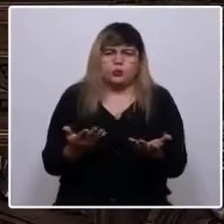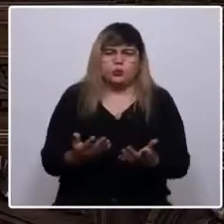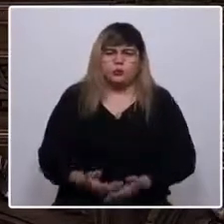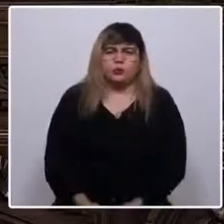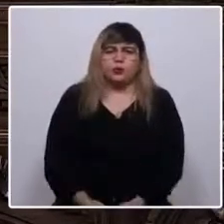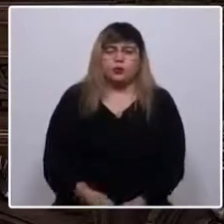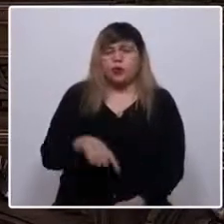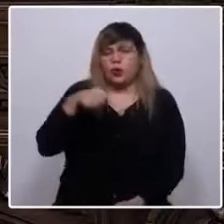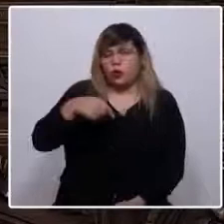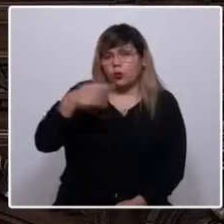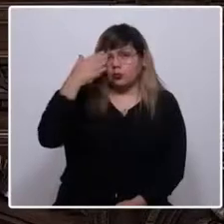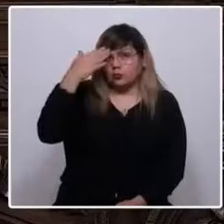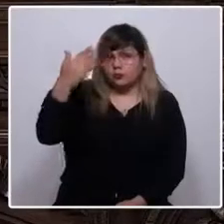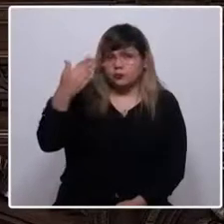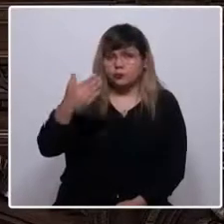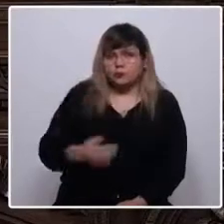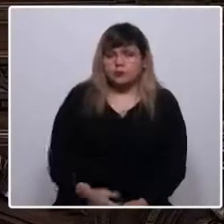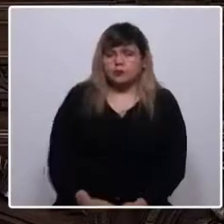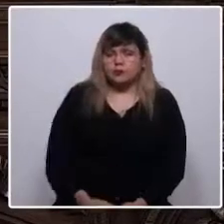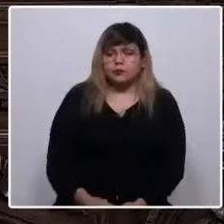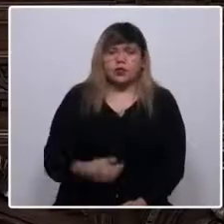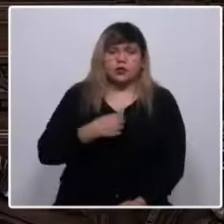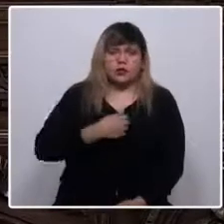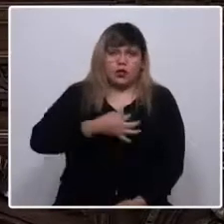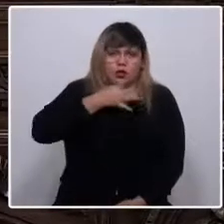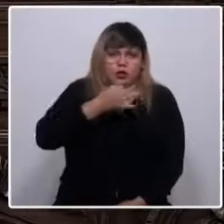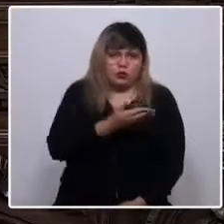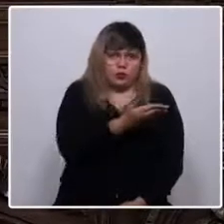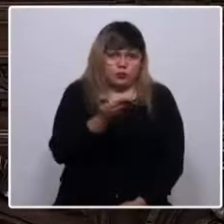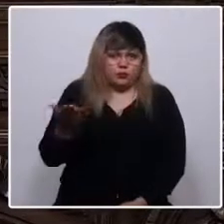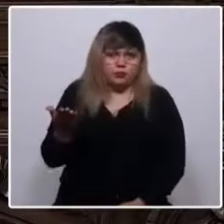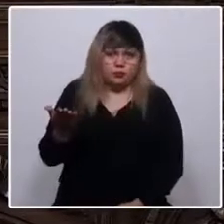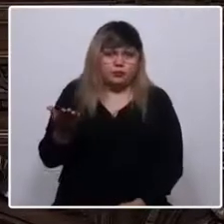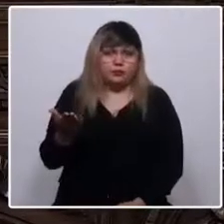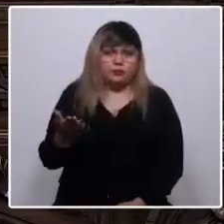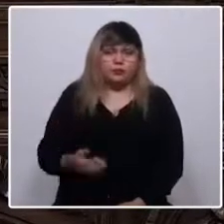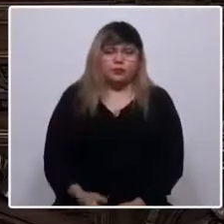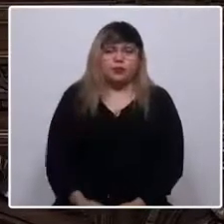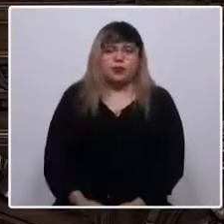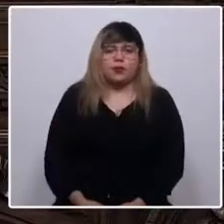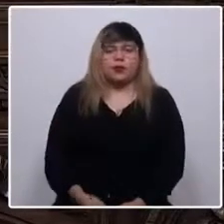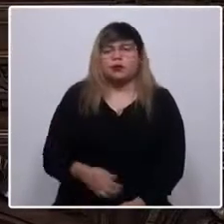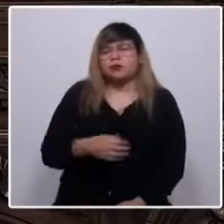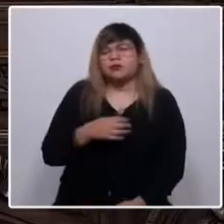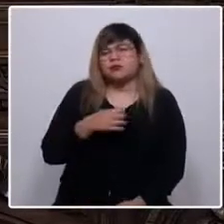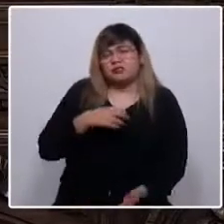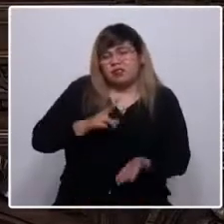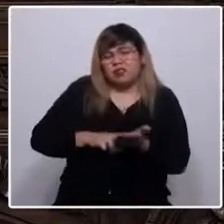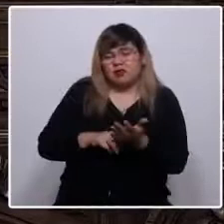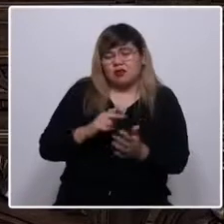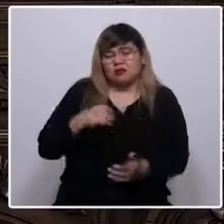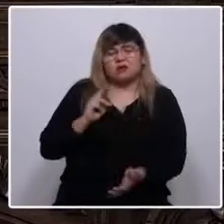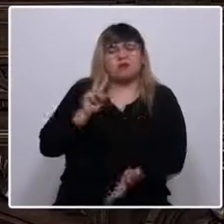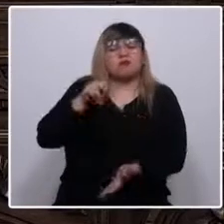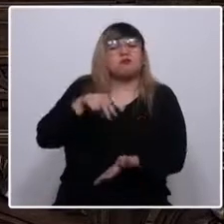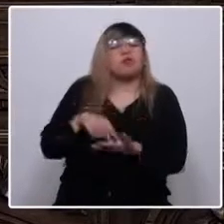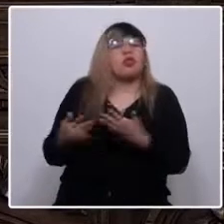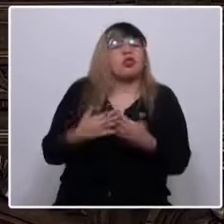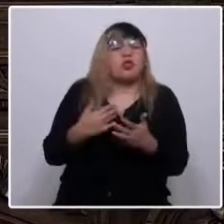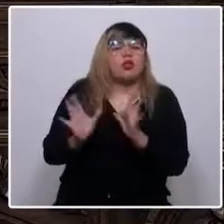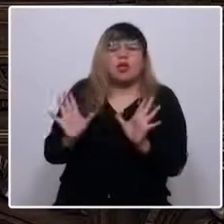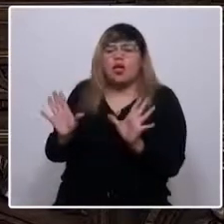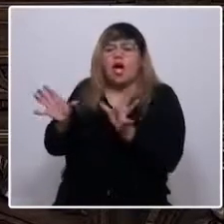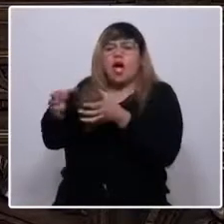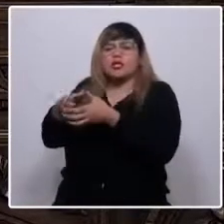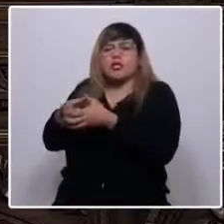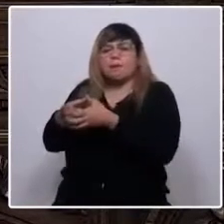hoy les hablo a todos ya todos y les digo que vengo desde una asamblea vecinal